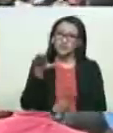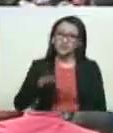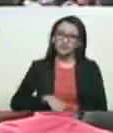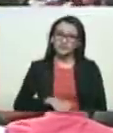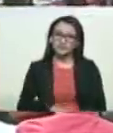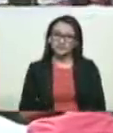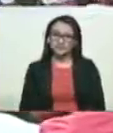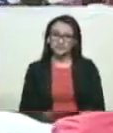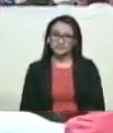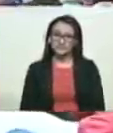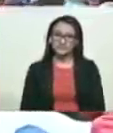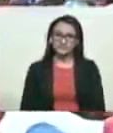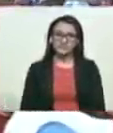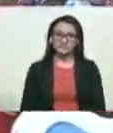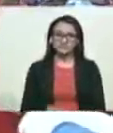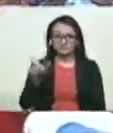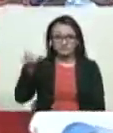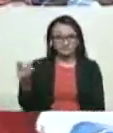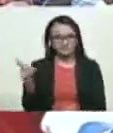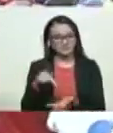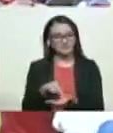venga para acá willington